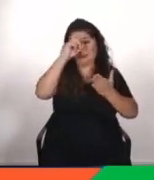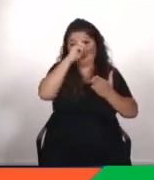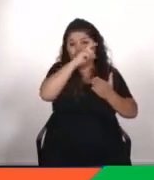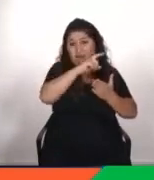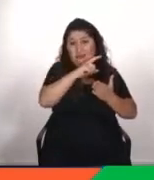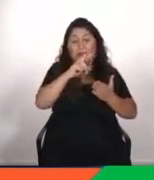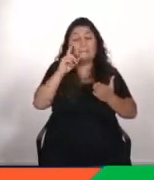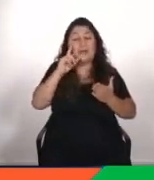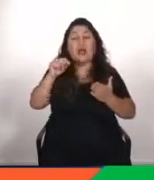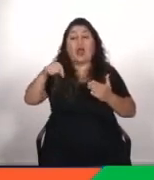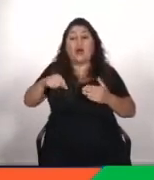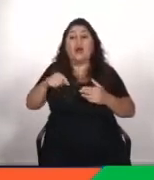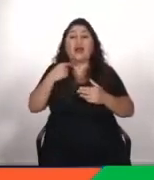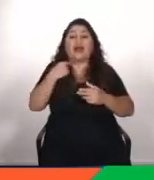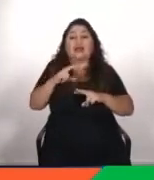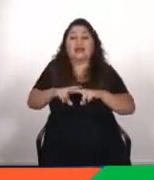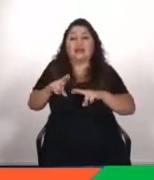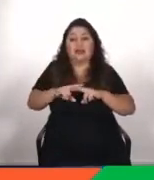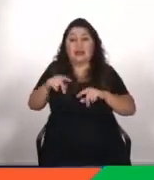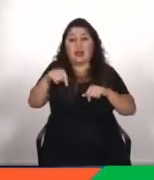ahora en matemáticas, ese es un buen lugar.